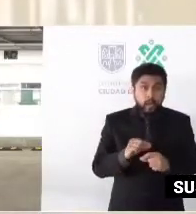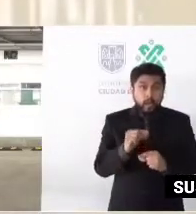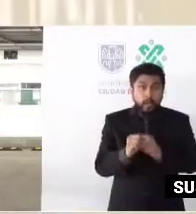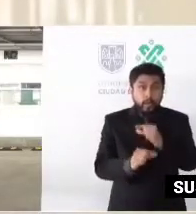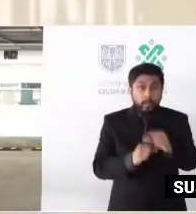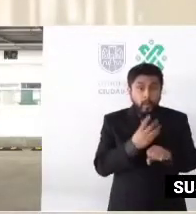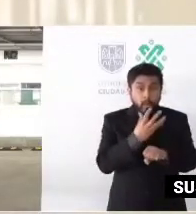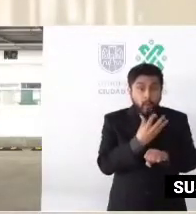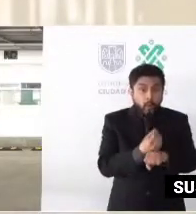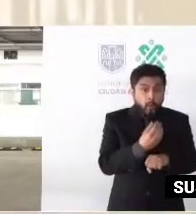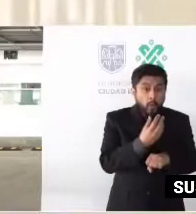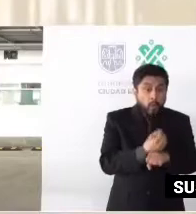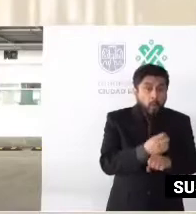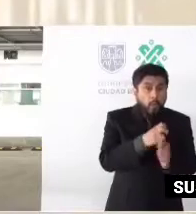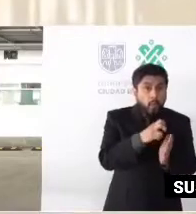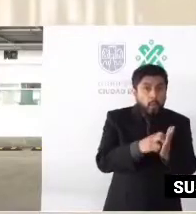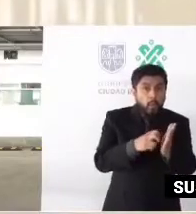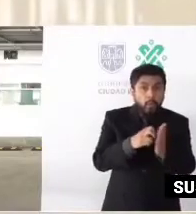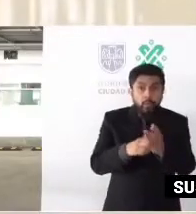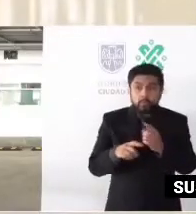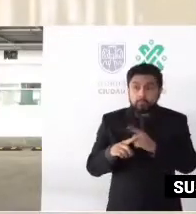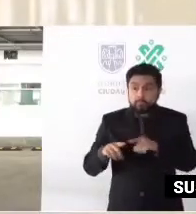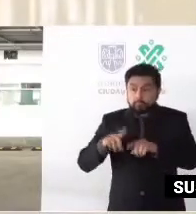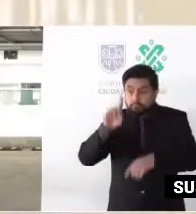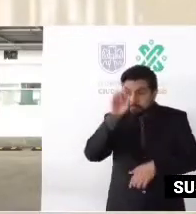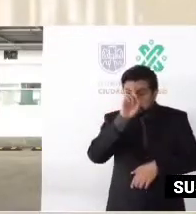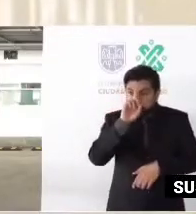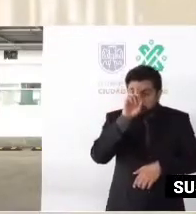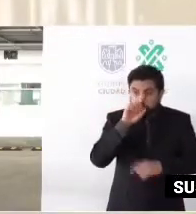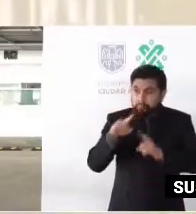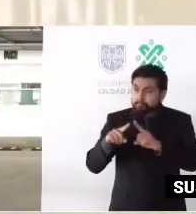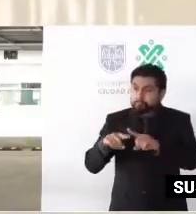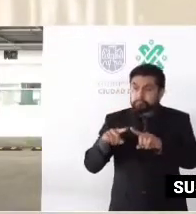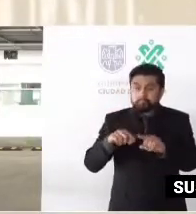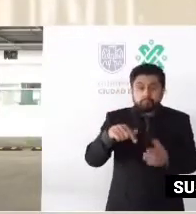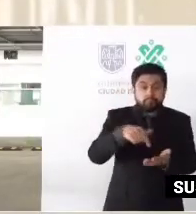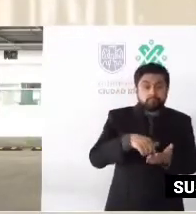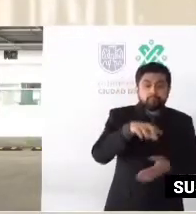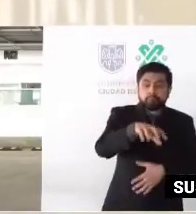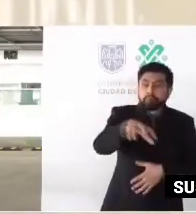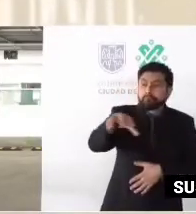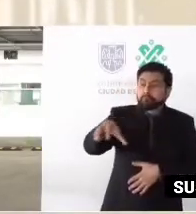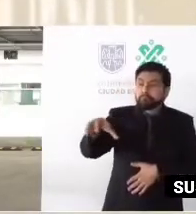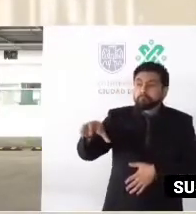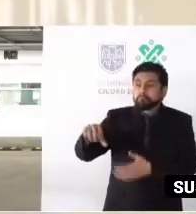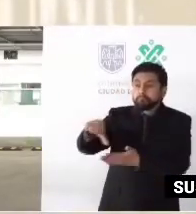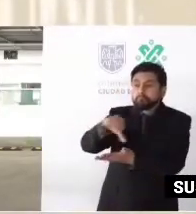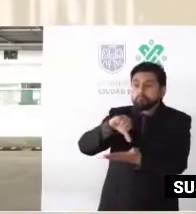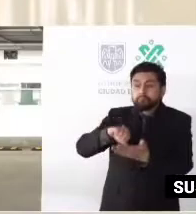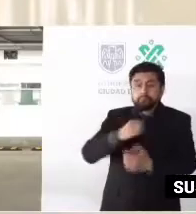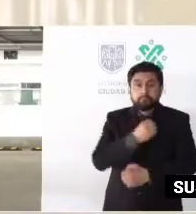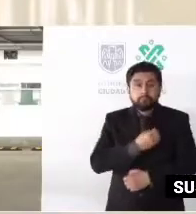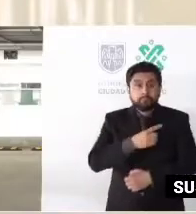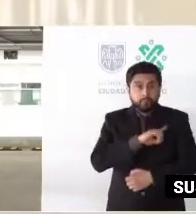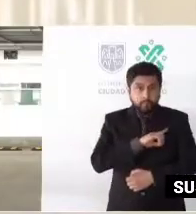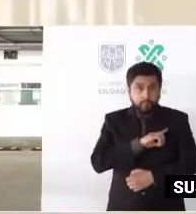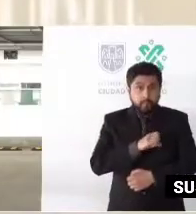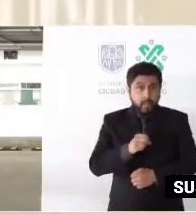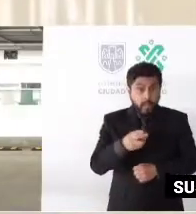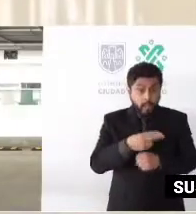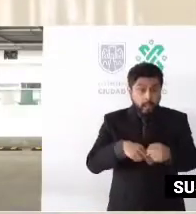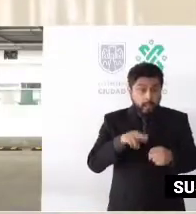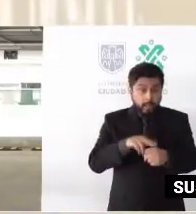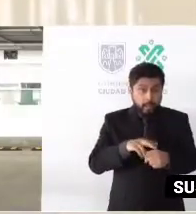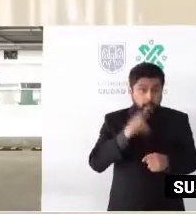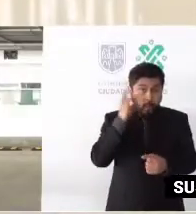y contrarreferencias de los centros de salud. Es decir, no tan solo se va a tener el hospital, sino que